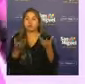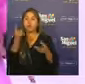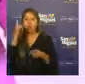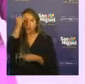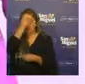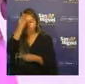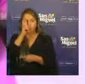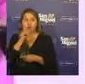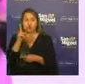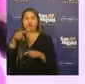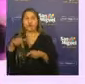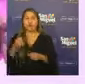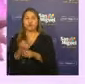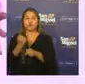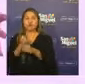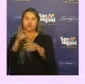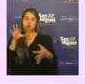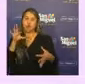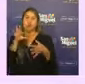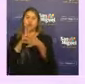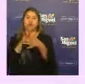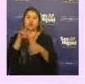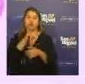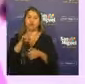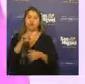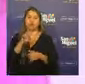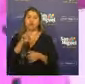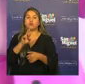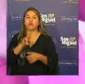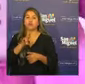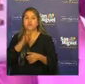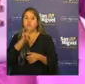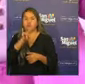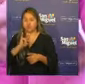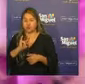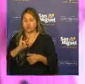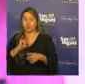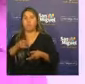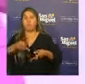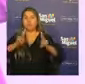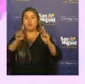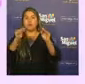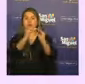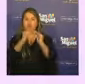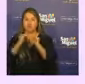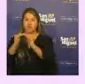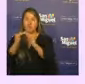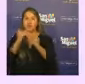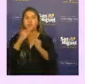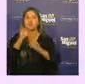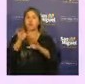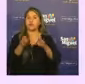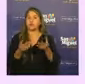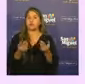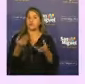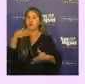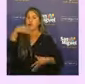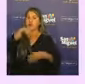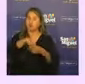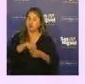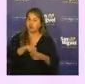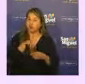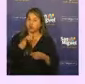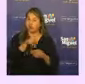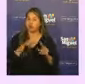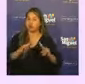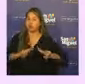estamos trabajando en conjunto con el Servio que nos permita tener viviendas, tener equipamiento y también